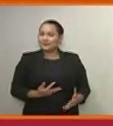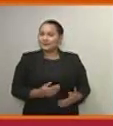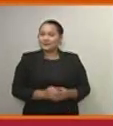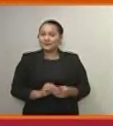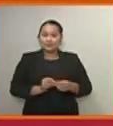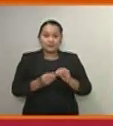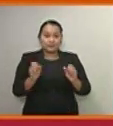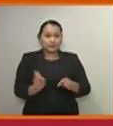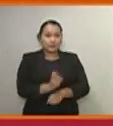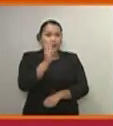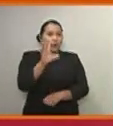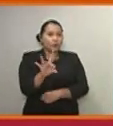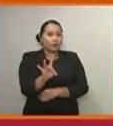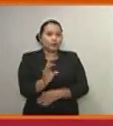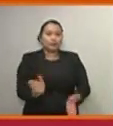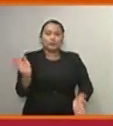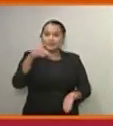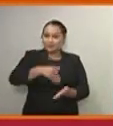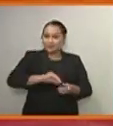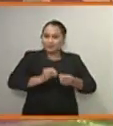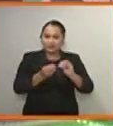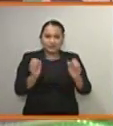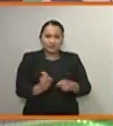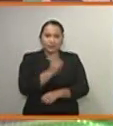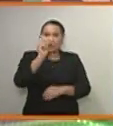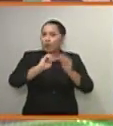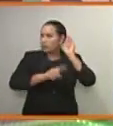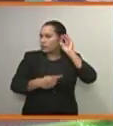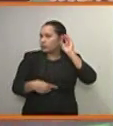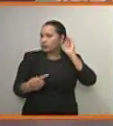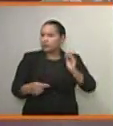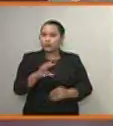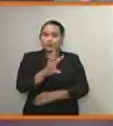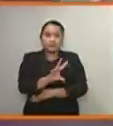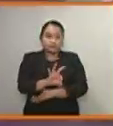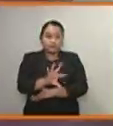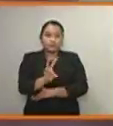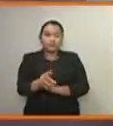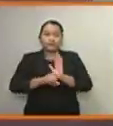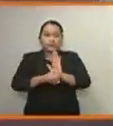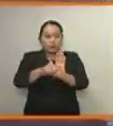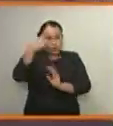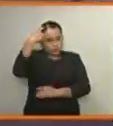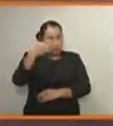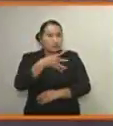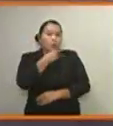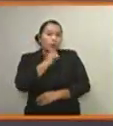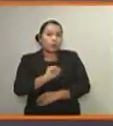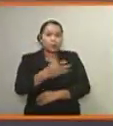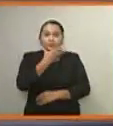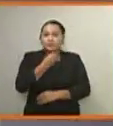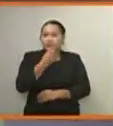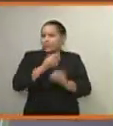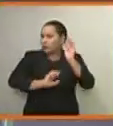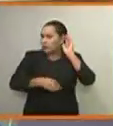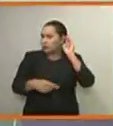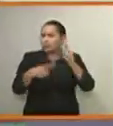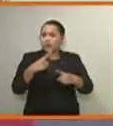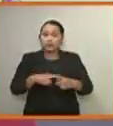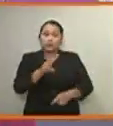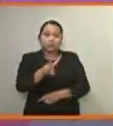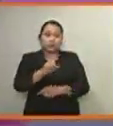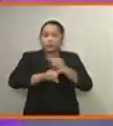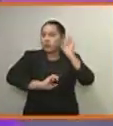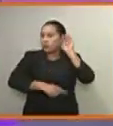el 8. Repito con gusto, número ganador en la diaria es 97 con su símbolo sueños viejito. Para Multi-X, 2X y para más 1,